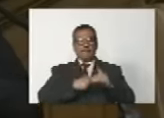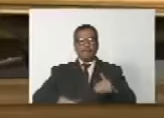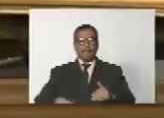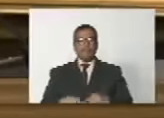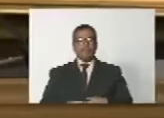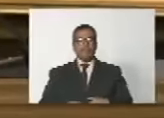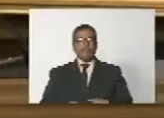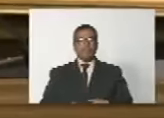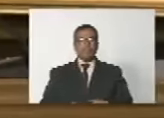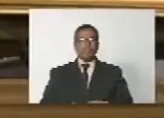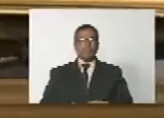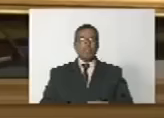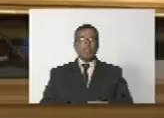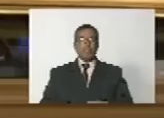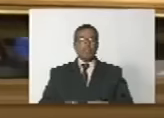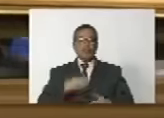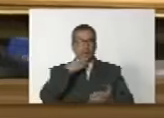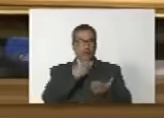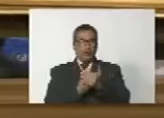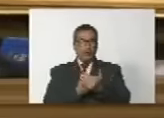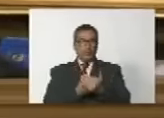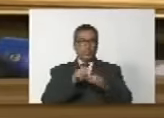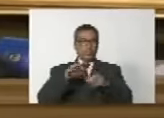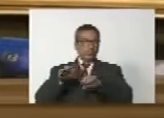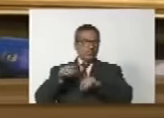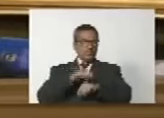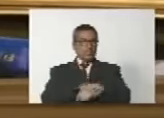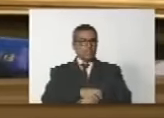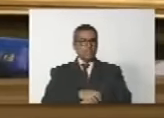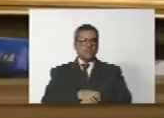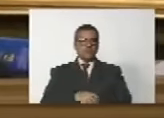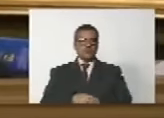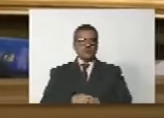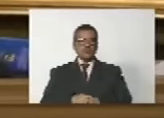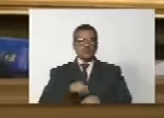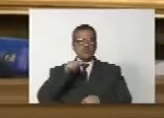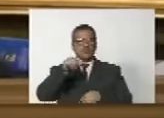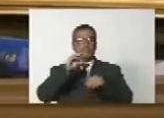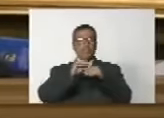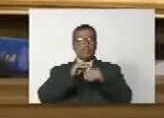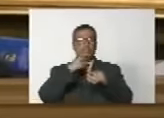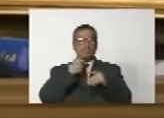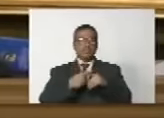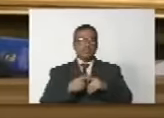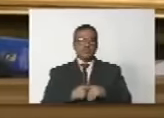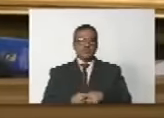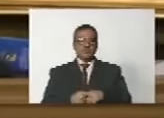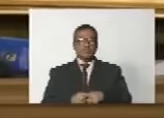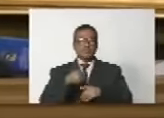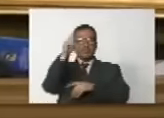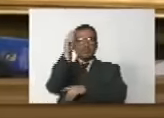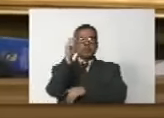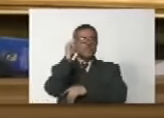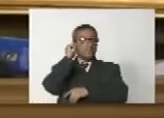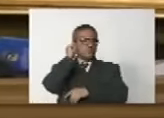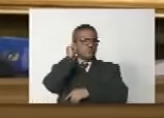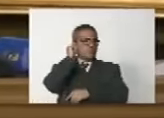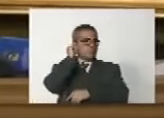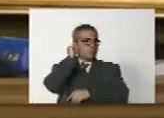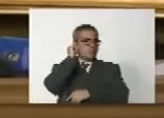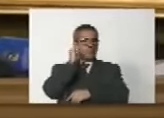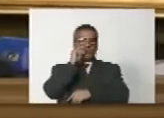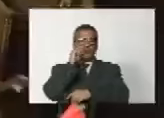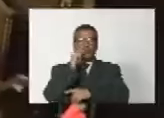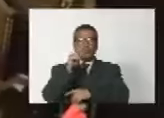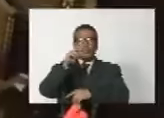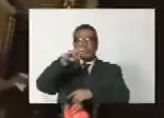vicepresidente. Gracias, secretaria. Voy a dejar en el derecho de palabra al diputado Rodolfo Sanz.